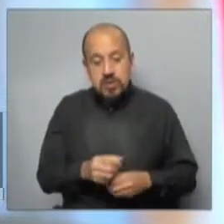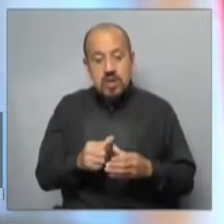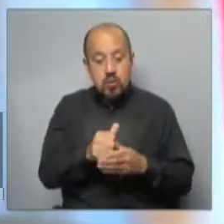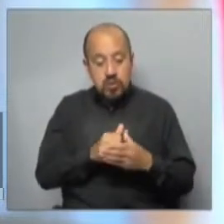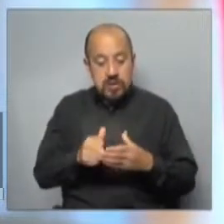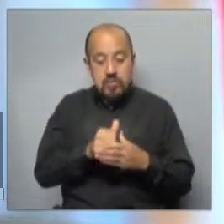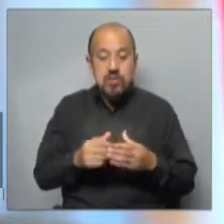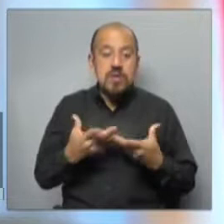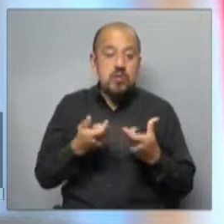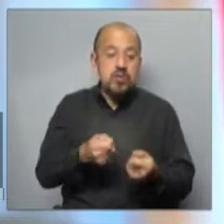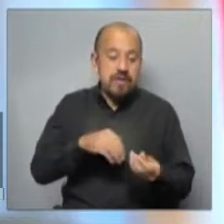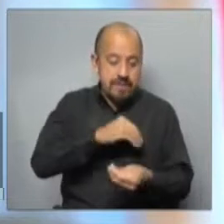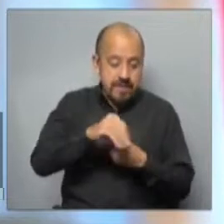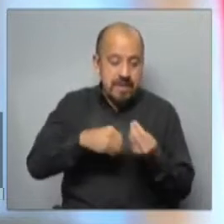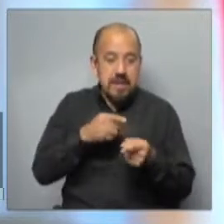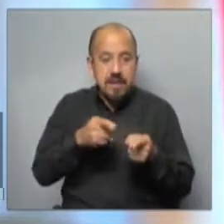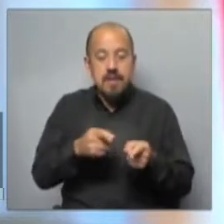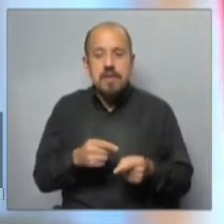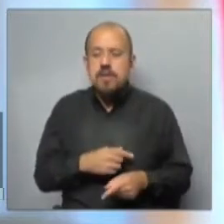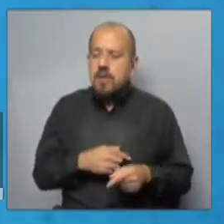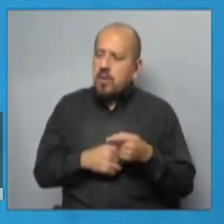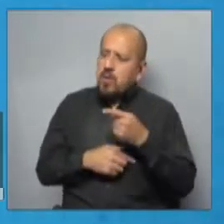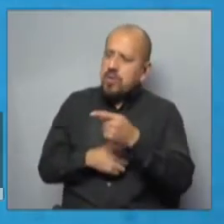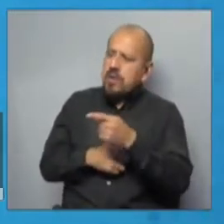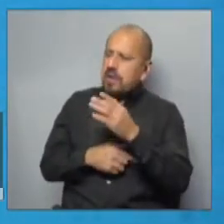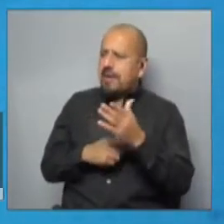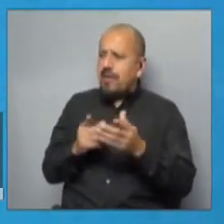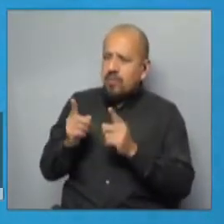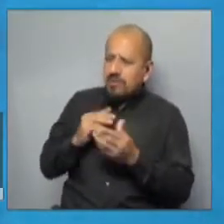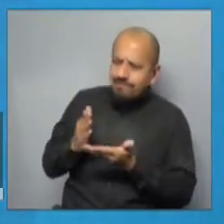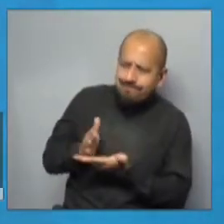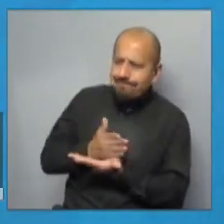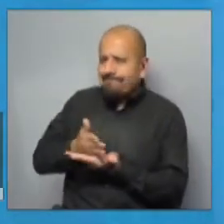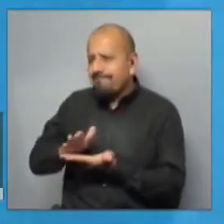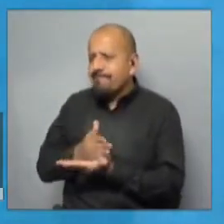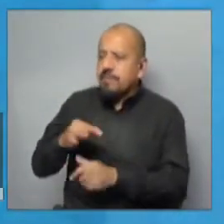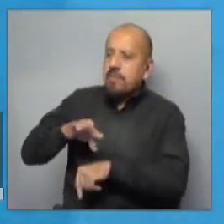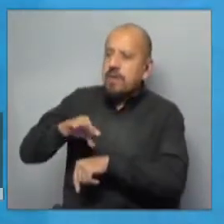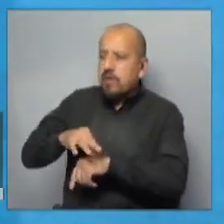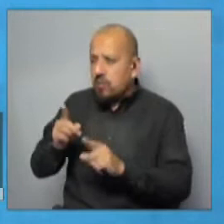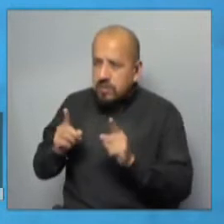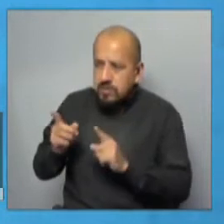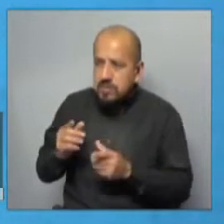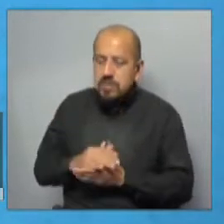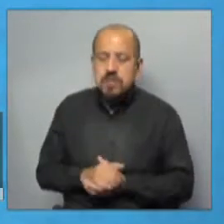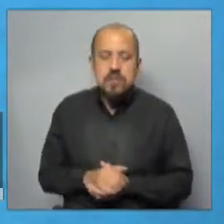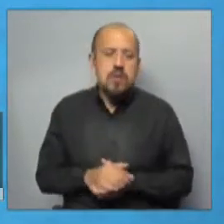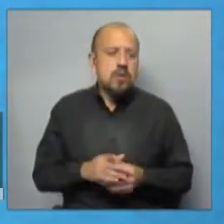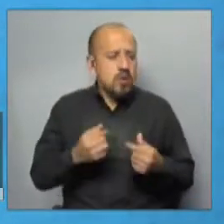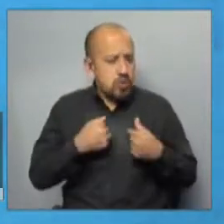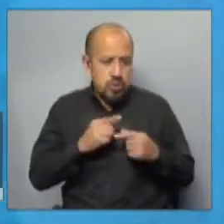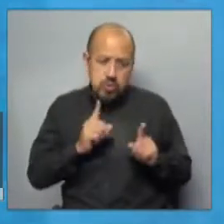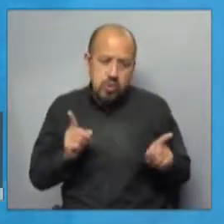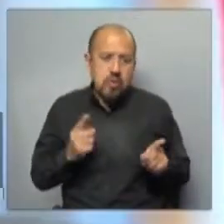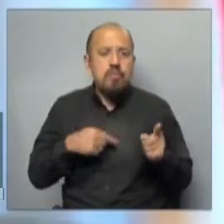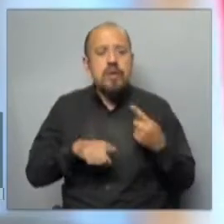ayuda a su familia ustedes sintieron discriminación por parte de los médicos por ejemplo bueno en mi caso no mucho